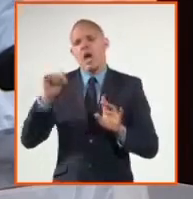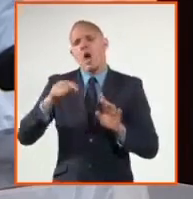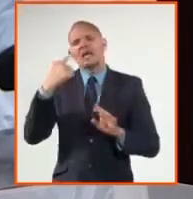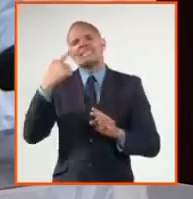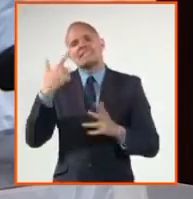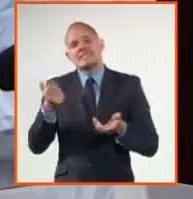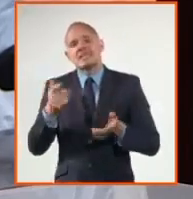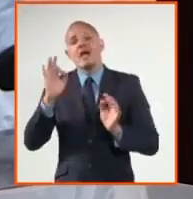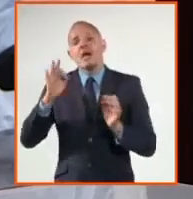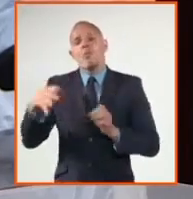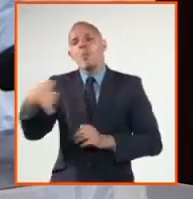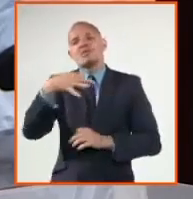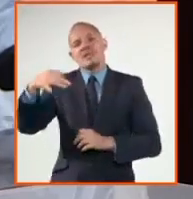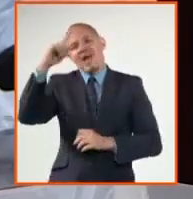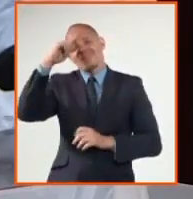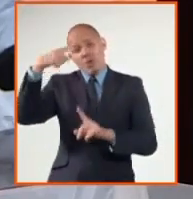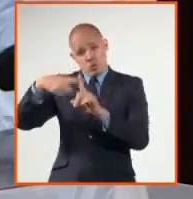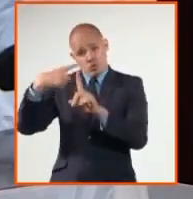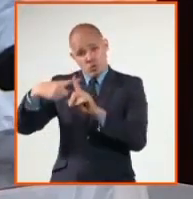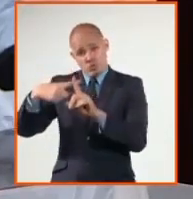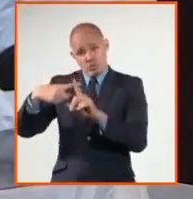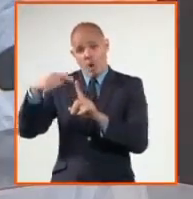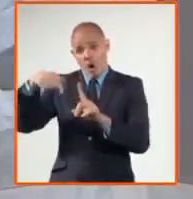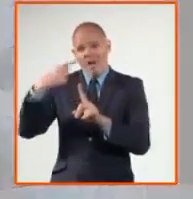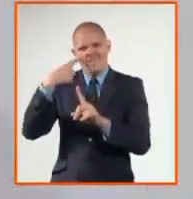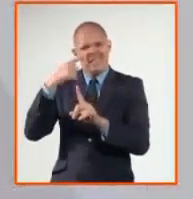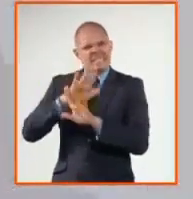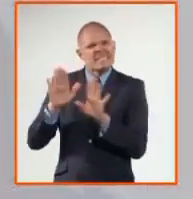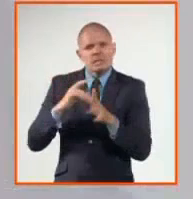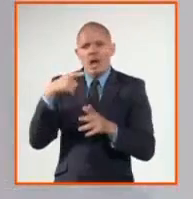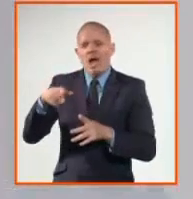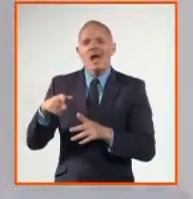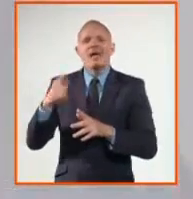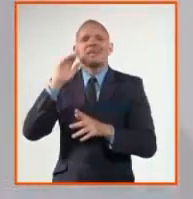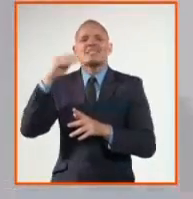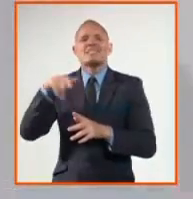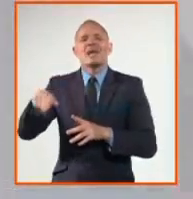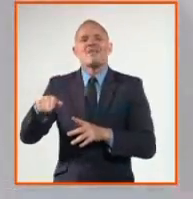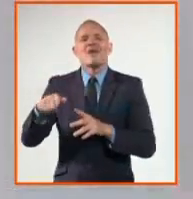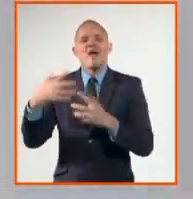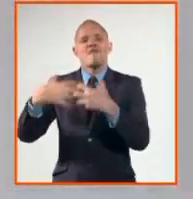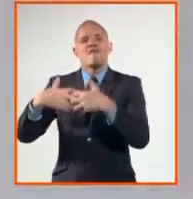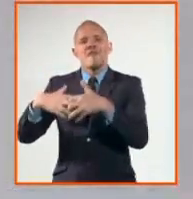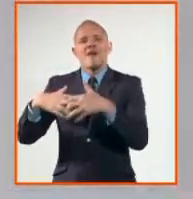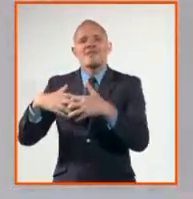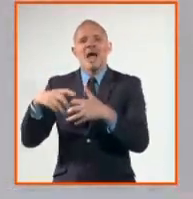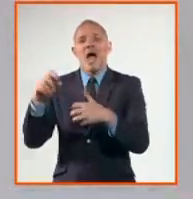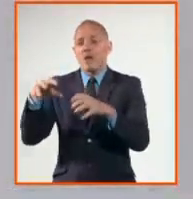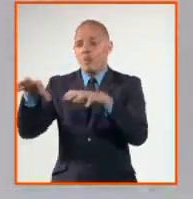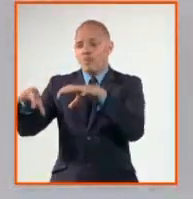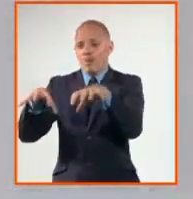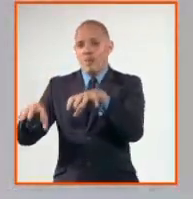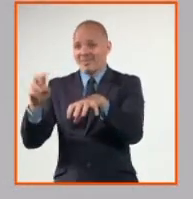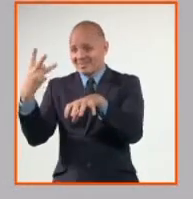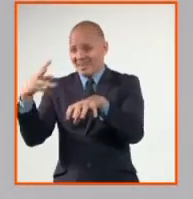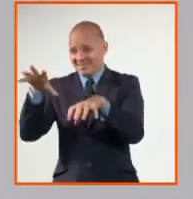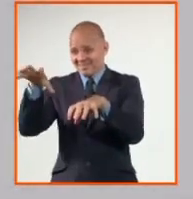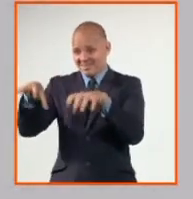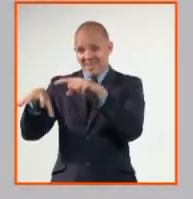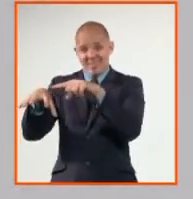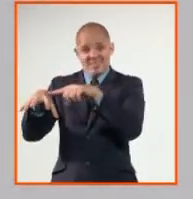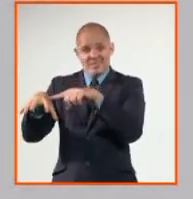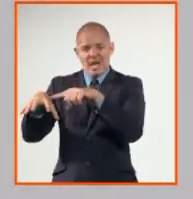santa cruz del norte amanecimos con el bloque número 3 de gente en mantenimiento que se le está realizando un mantenimiento